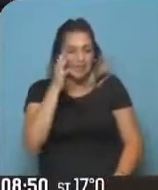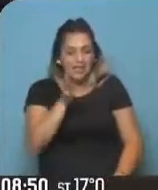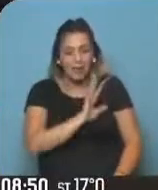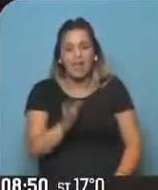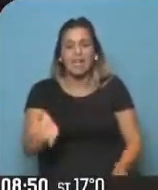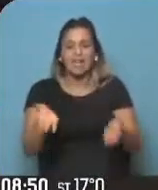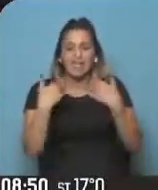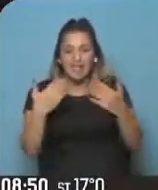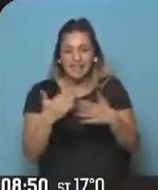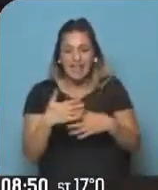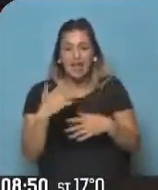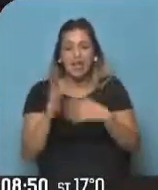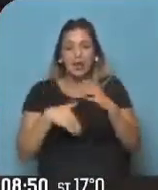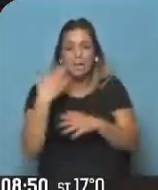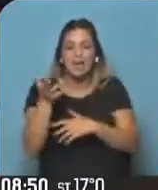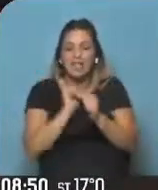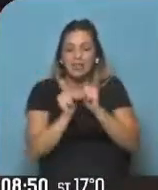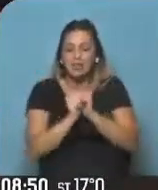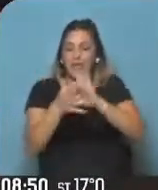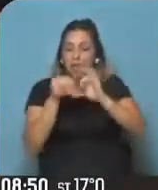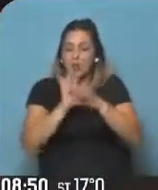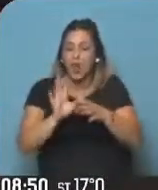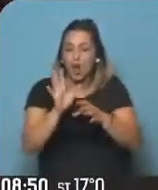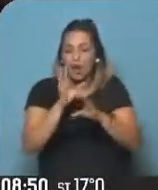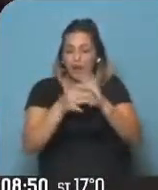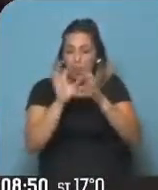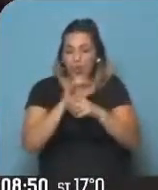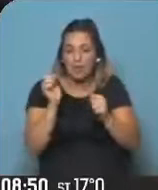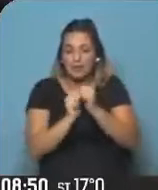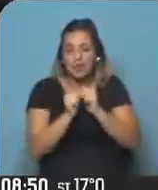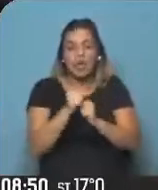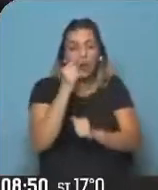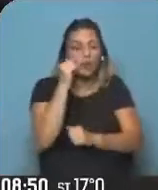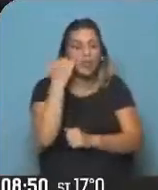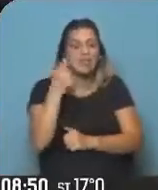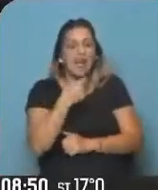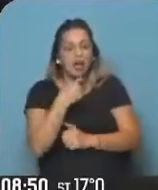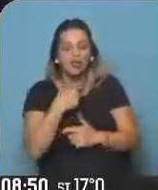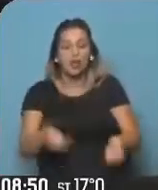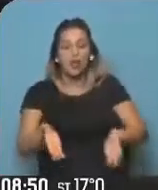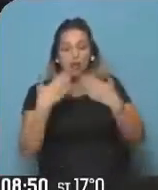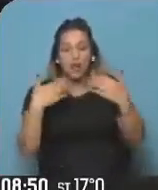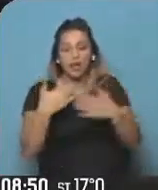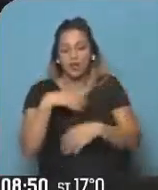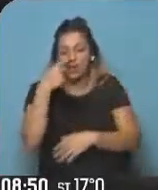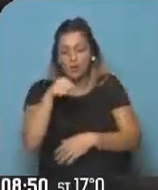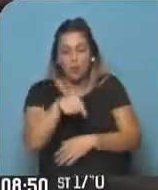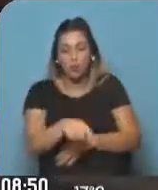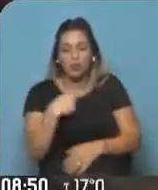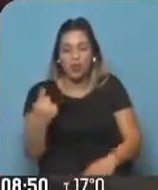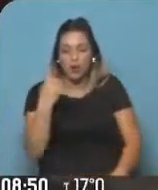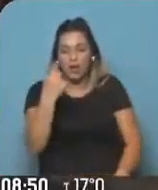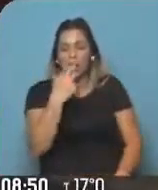de 100 récords en la historia europea entre julio y agosto y el cierre con los huracanes el huracán